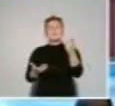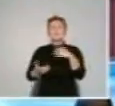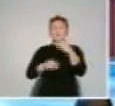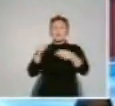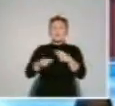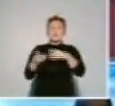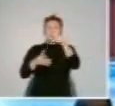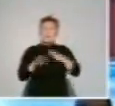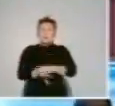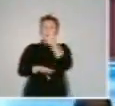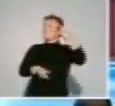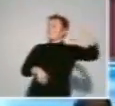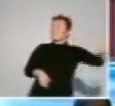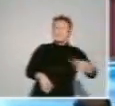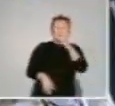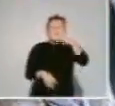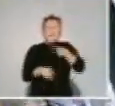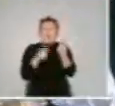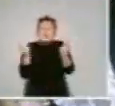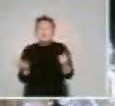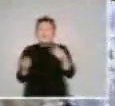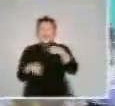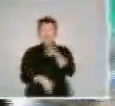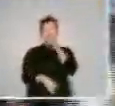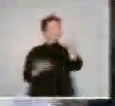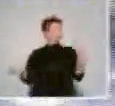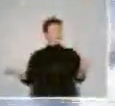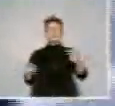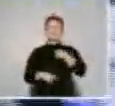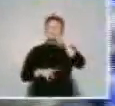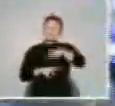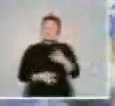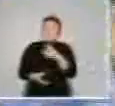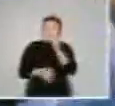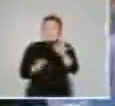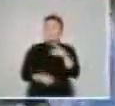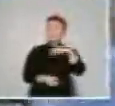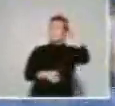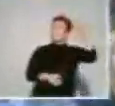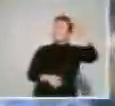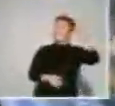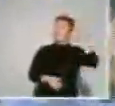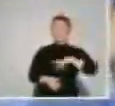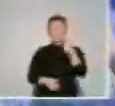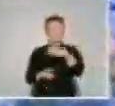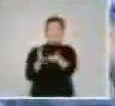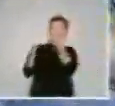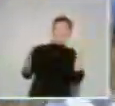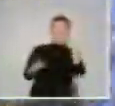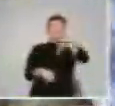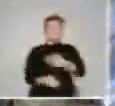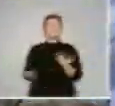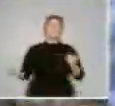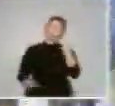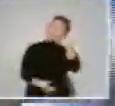Cabilben. Hora que ya no es menos con respecto a quien. Aleja y Marquina lo quité también, pero ya